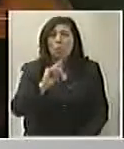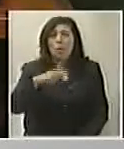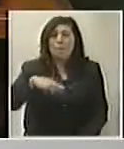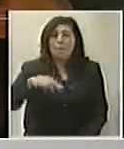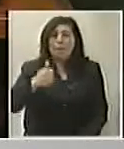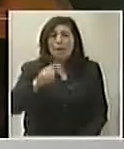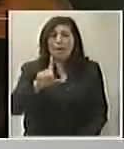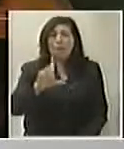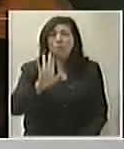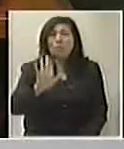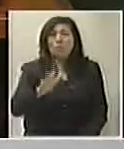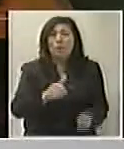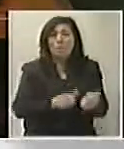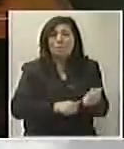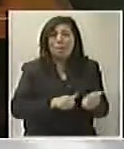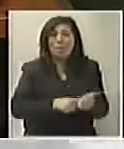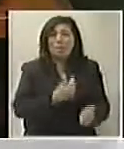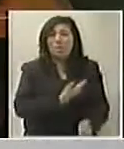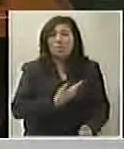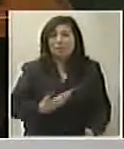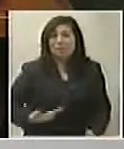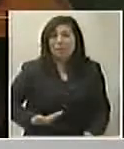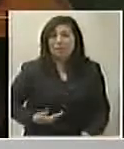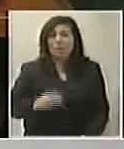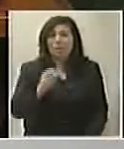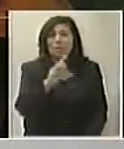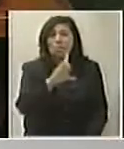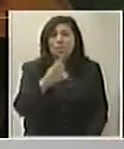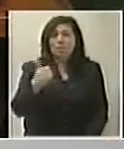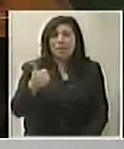hermano del presidente de la República.